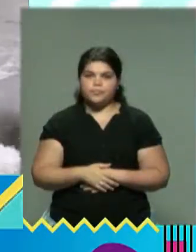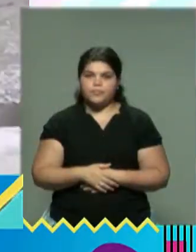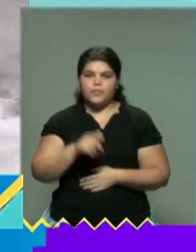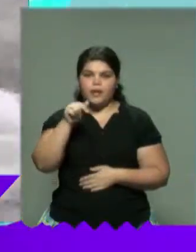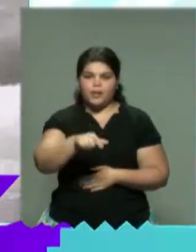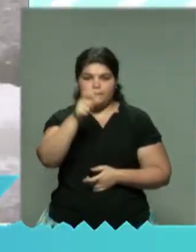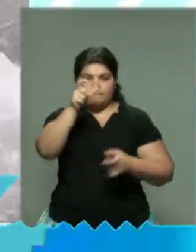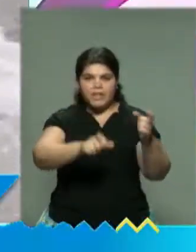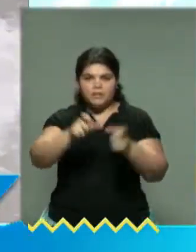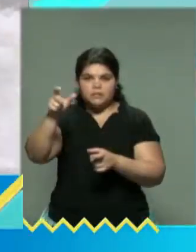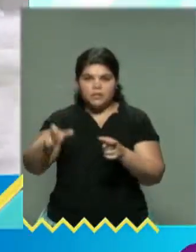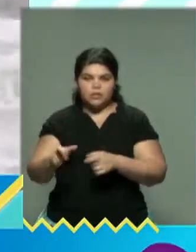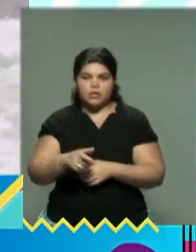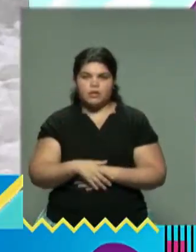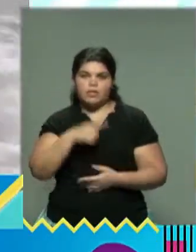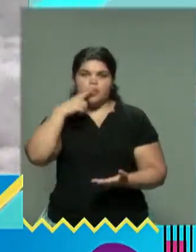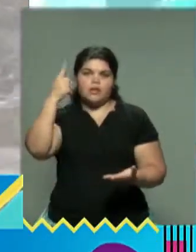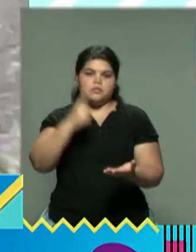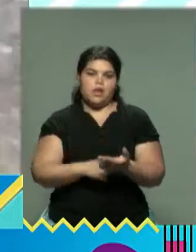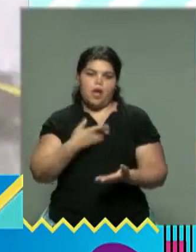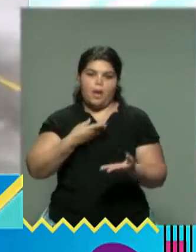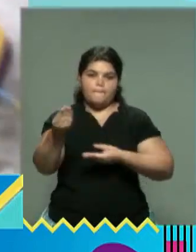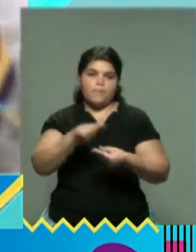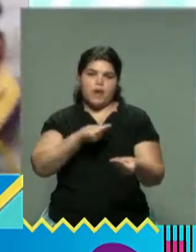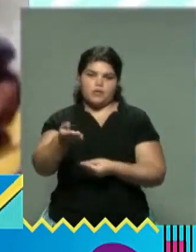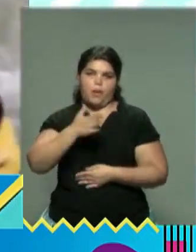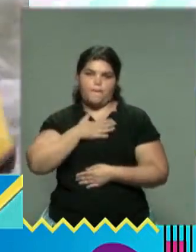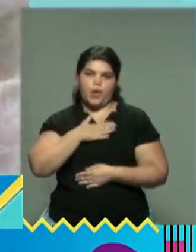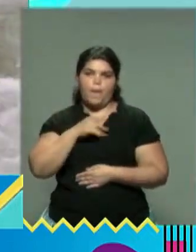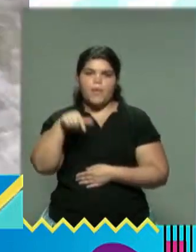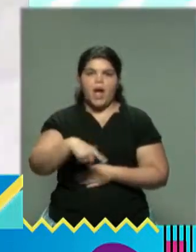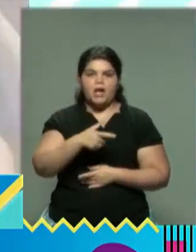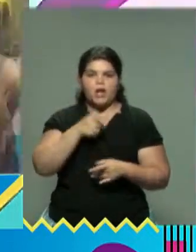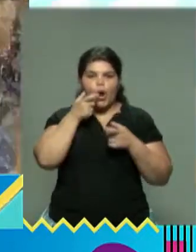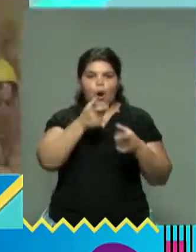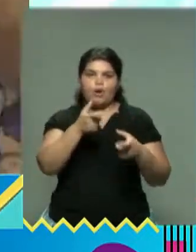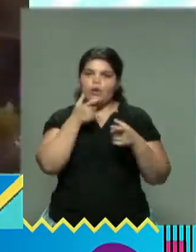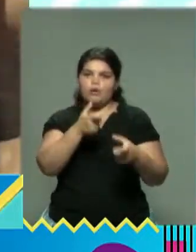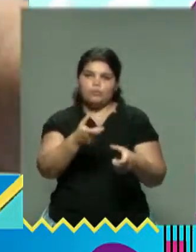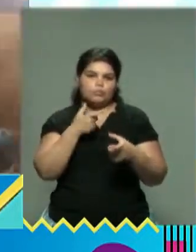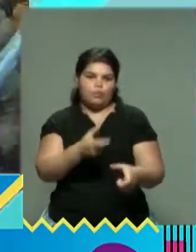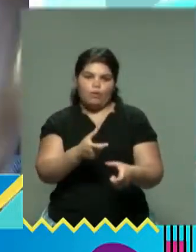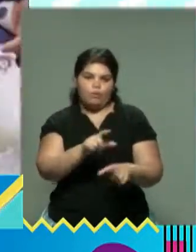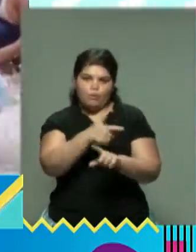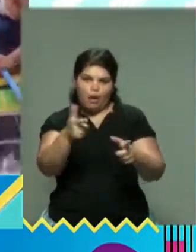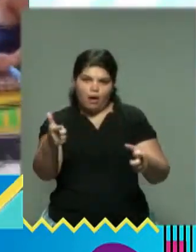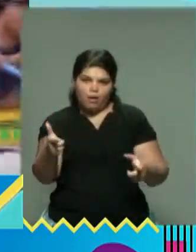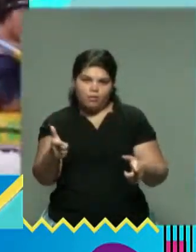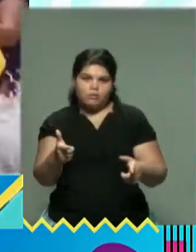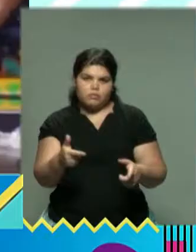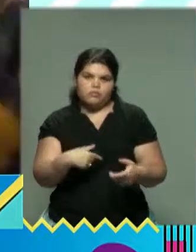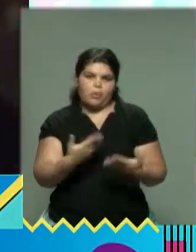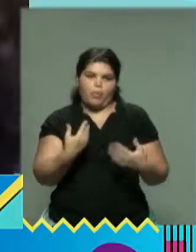aparecen personas que deciden poner su propia empresa y la falta de control lo permite a